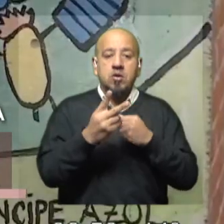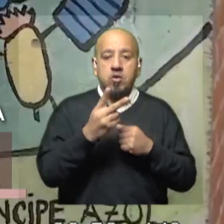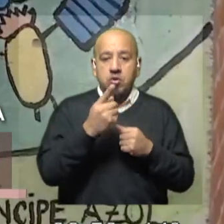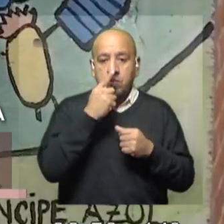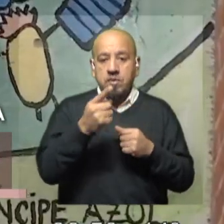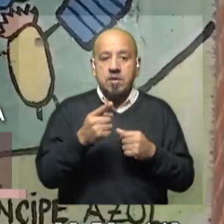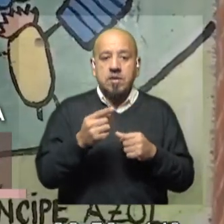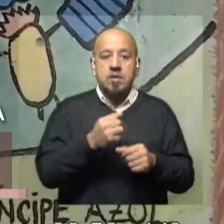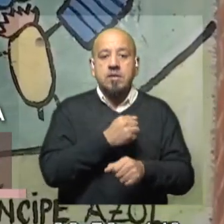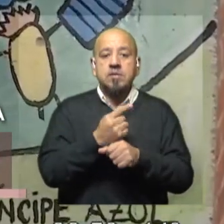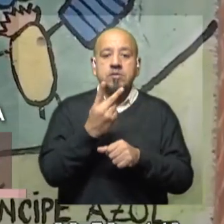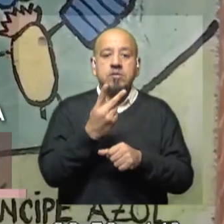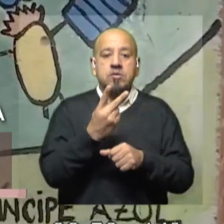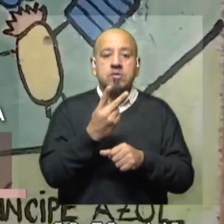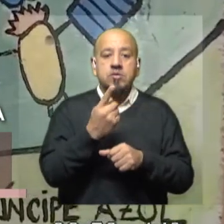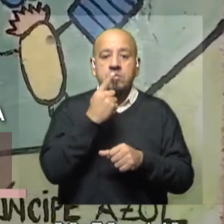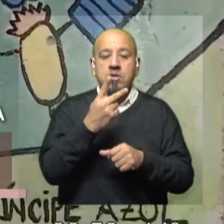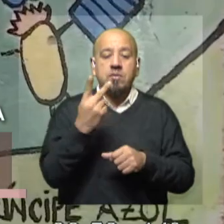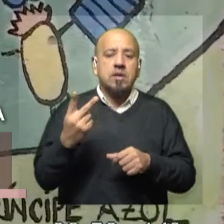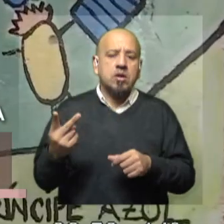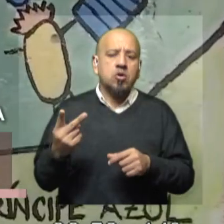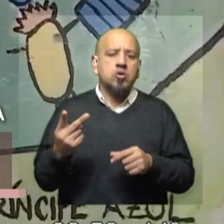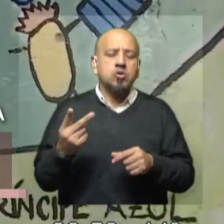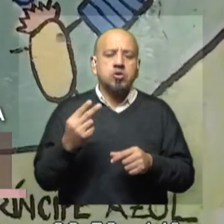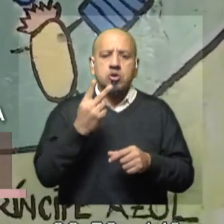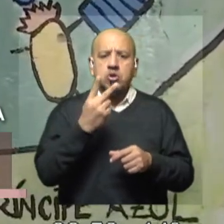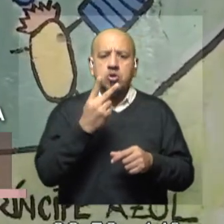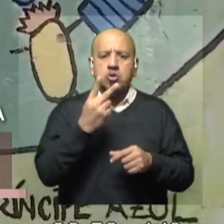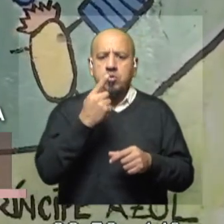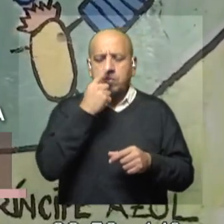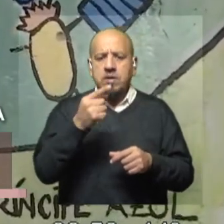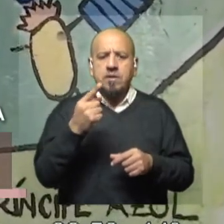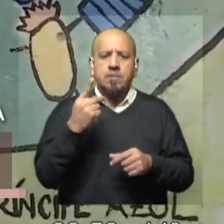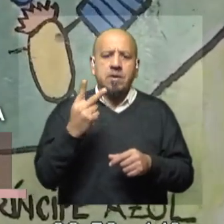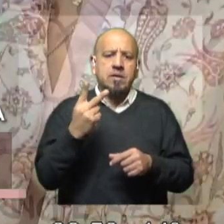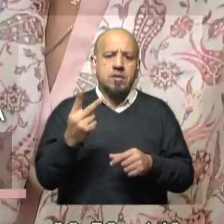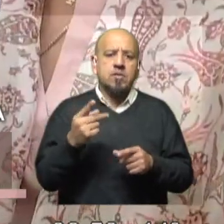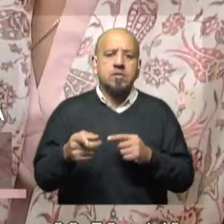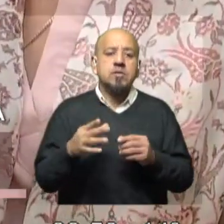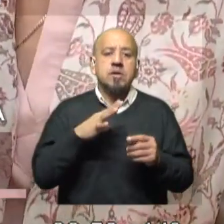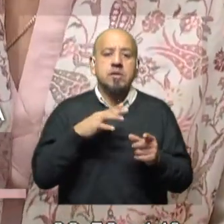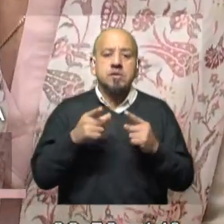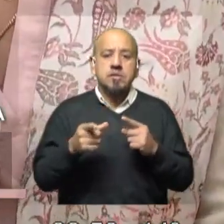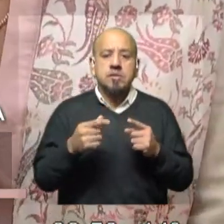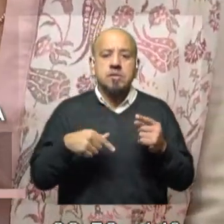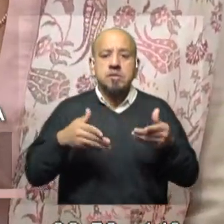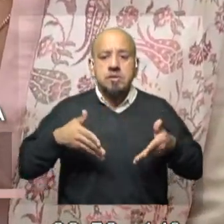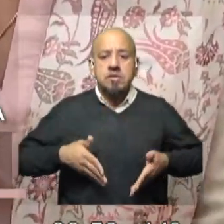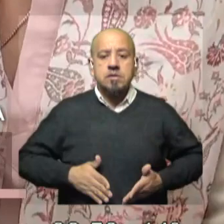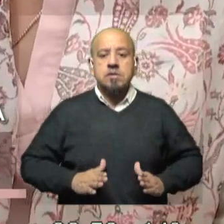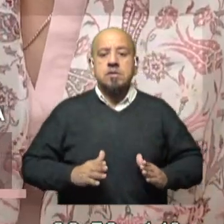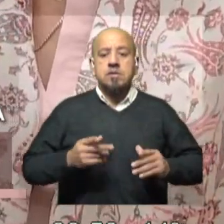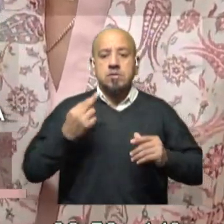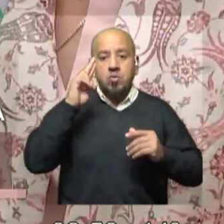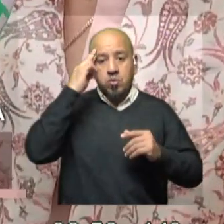2022 con un descenso paulatino de matrícula por una evidencia ya comprobada de que la natalidad en Uruguay